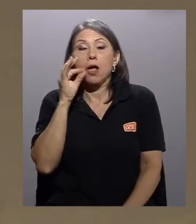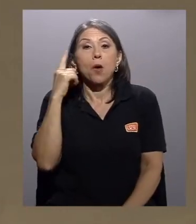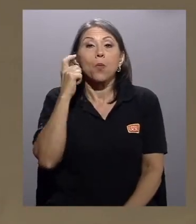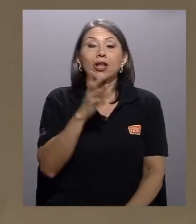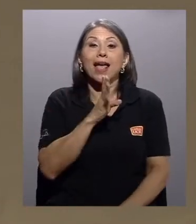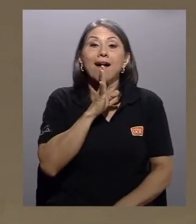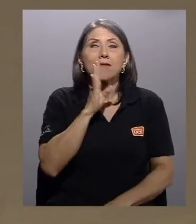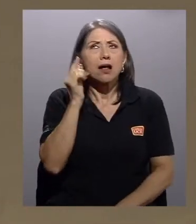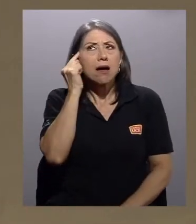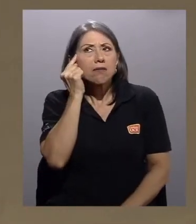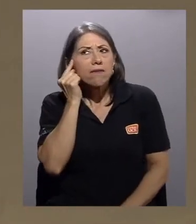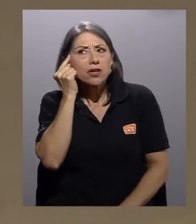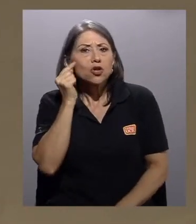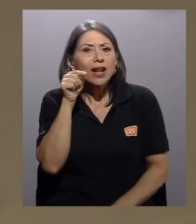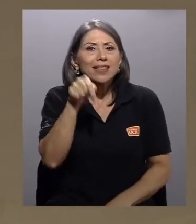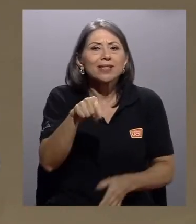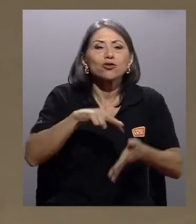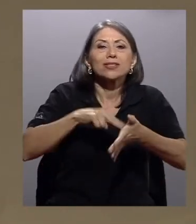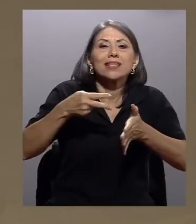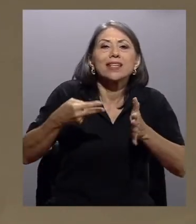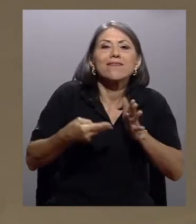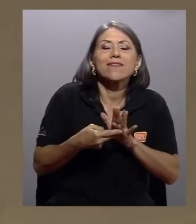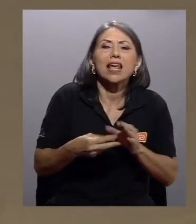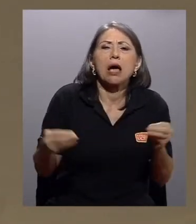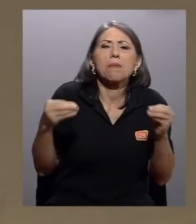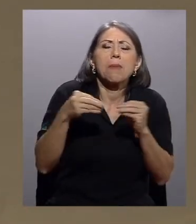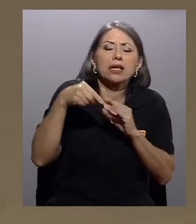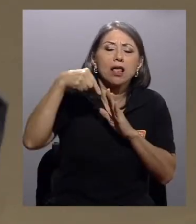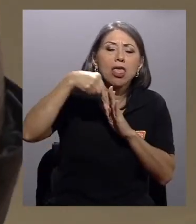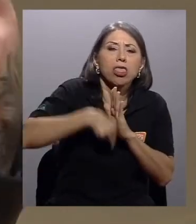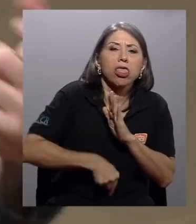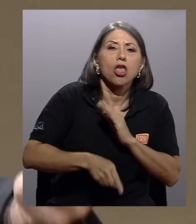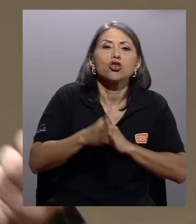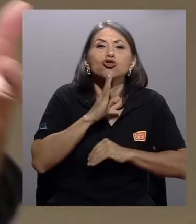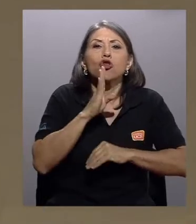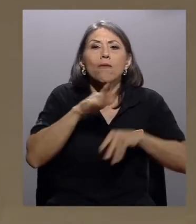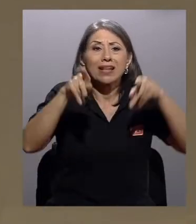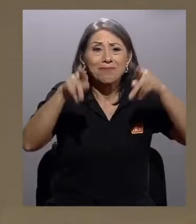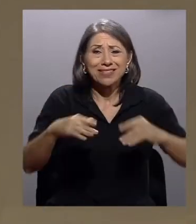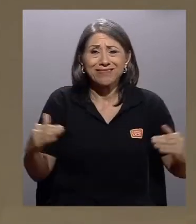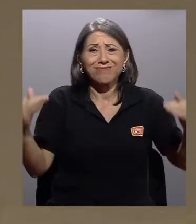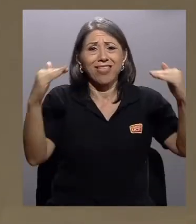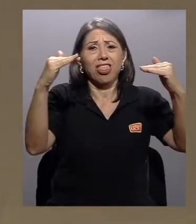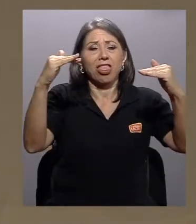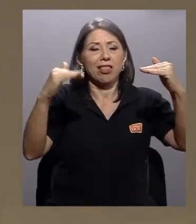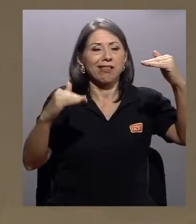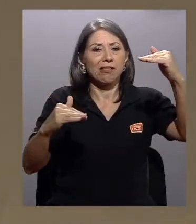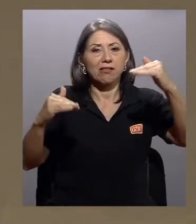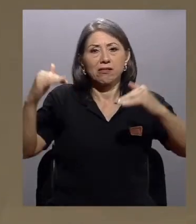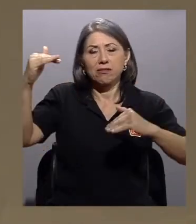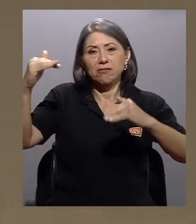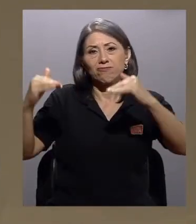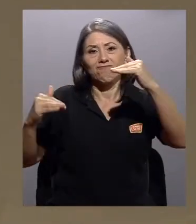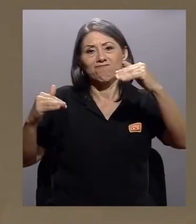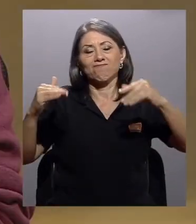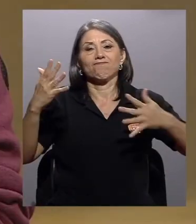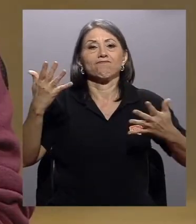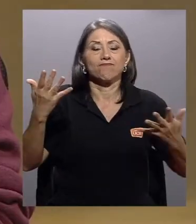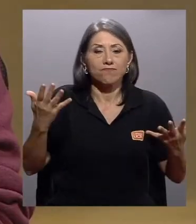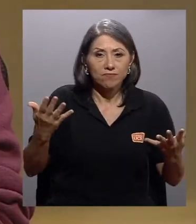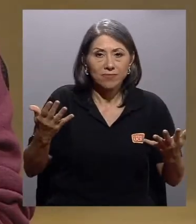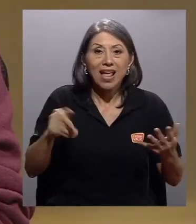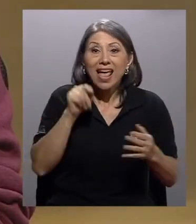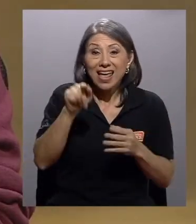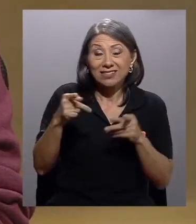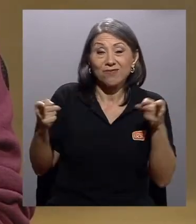porque reflexionar de esto implica hablar un poco más sobre la desigualdad que ha engendrado la forma